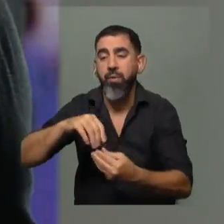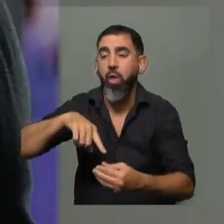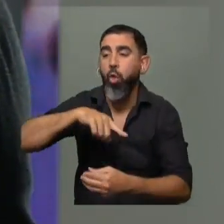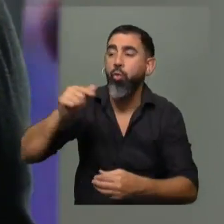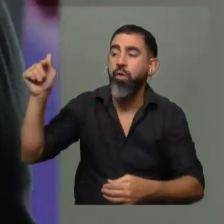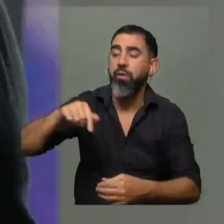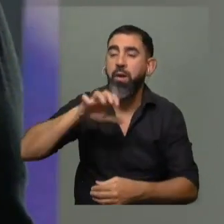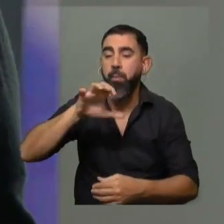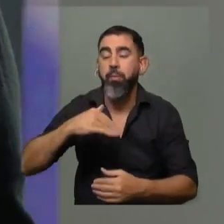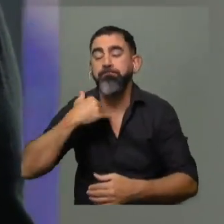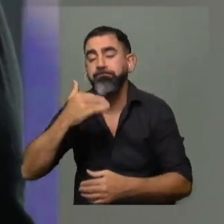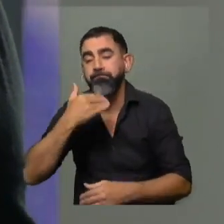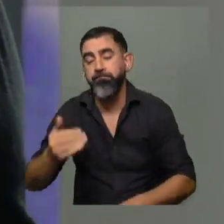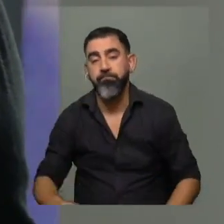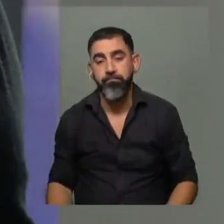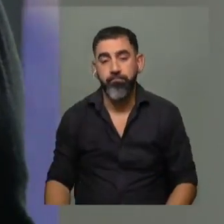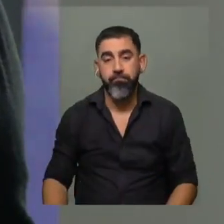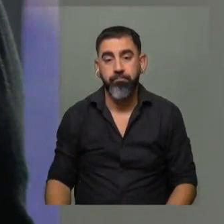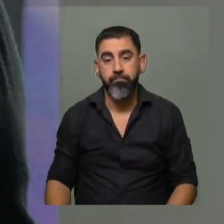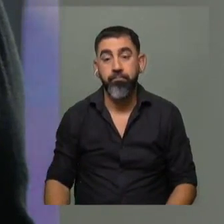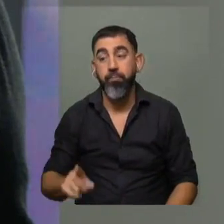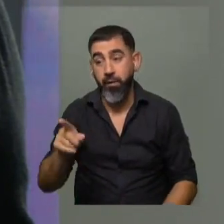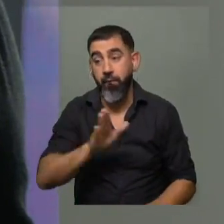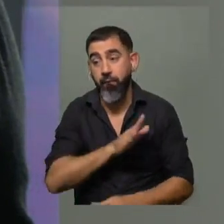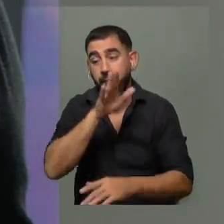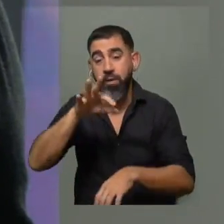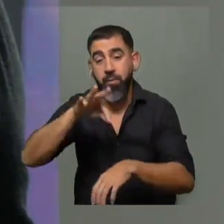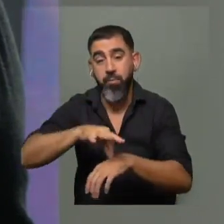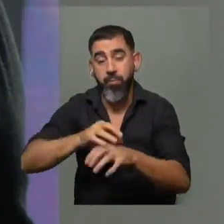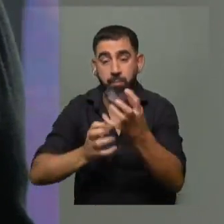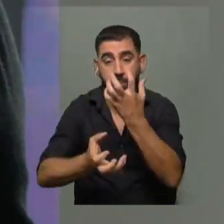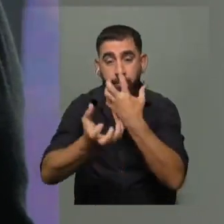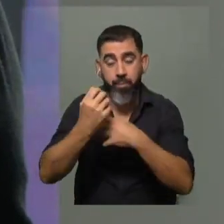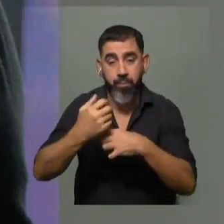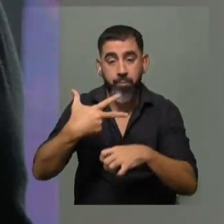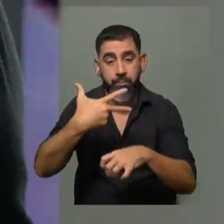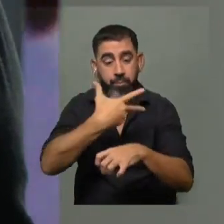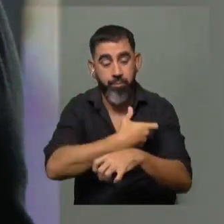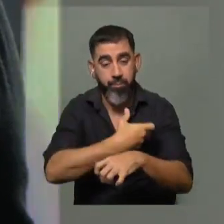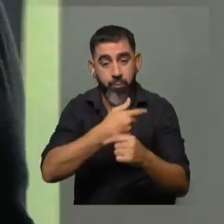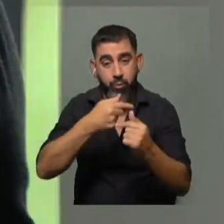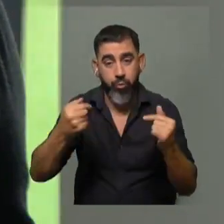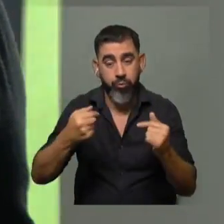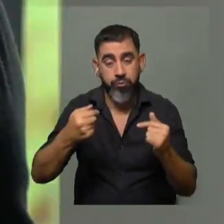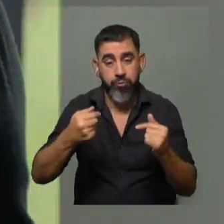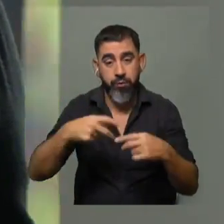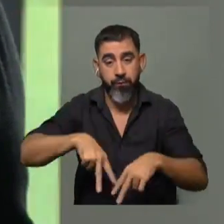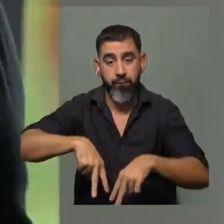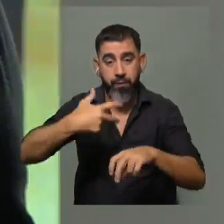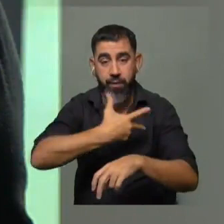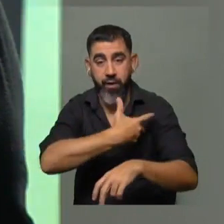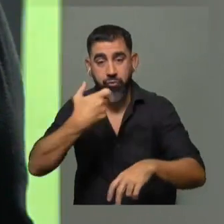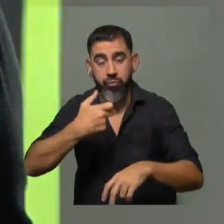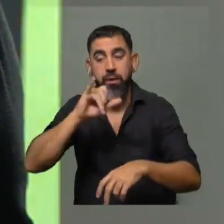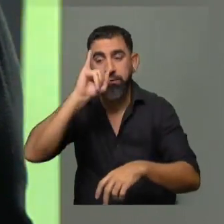procedencia de ese perro. Pero a su vez, cuando Dinora va a la veterinaria a hacerle la punción de médula, Claro. y el estudio de los ganglios,